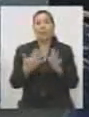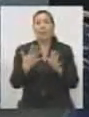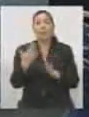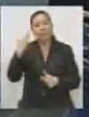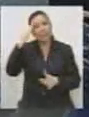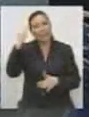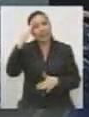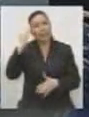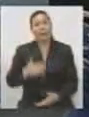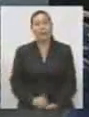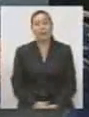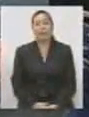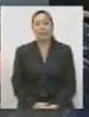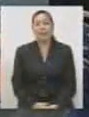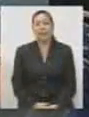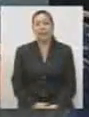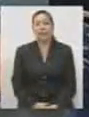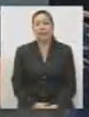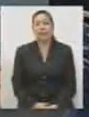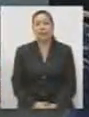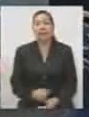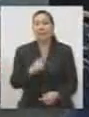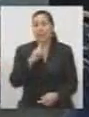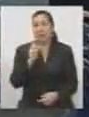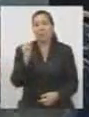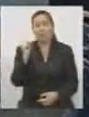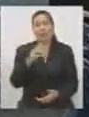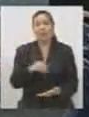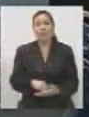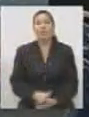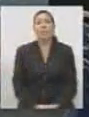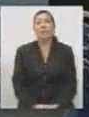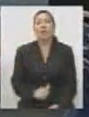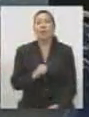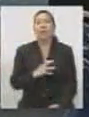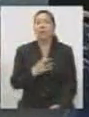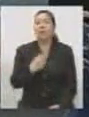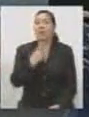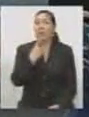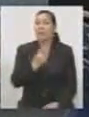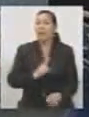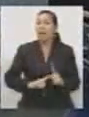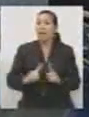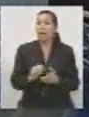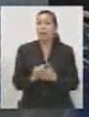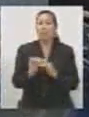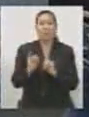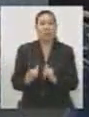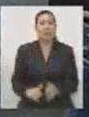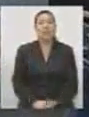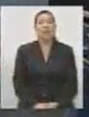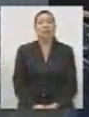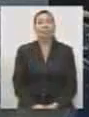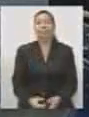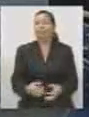o 15 días. La situación es sumamente grave. Yo quiero resaltar algo que me ha dejado